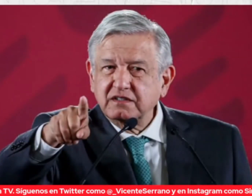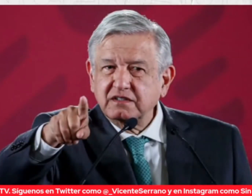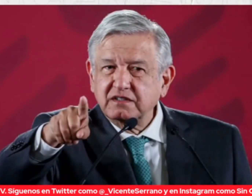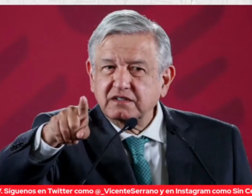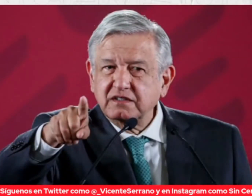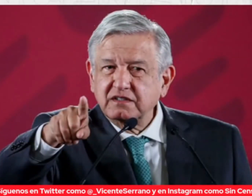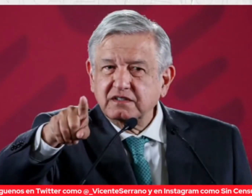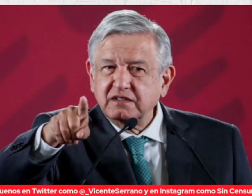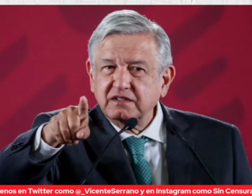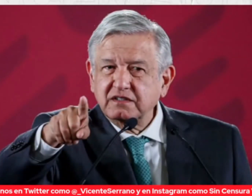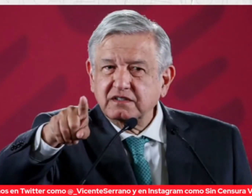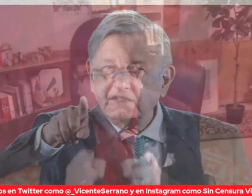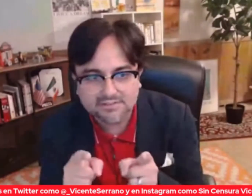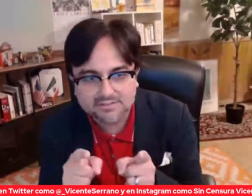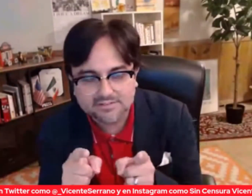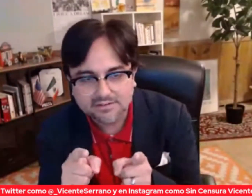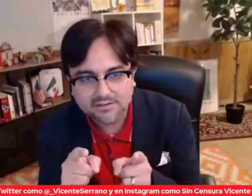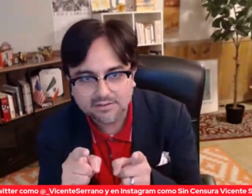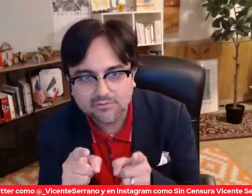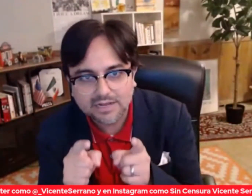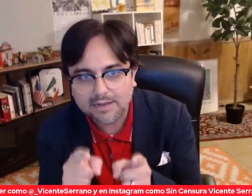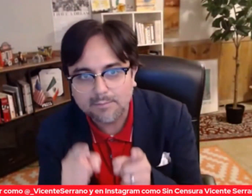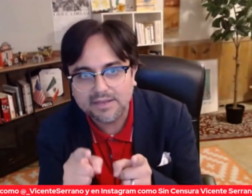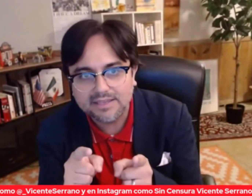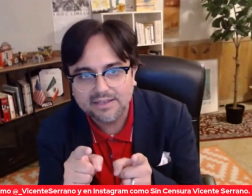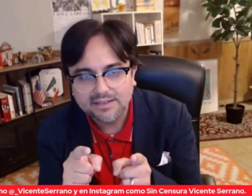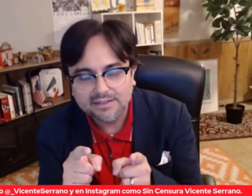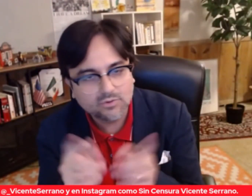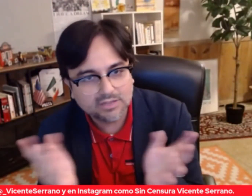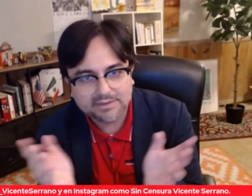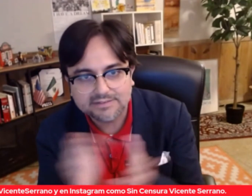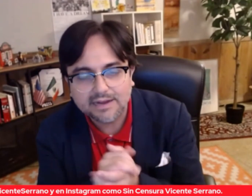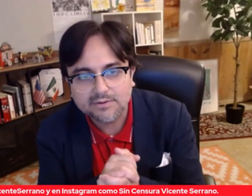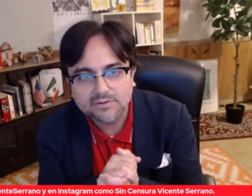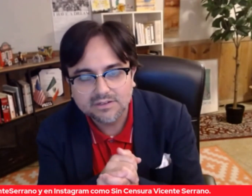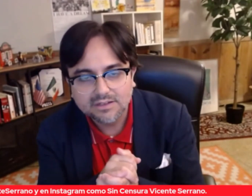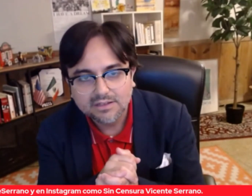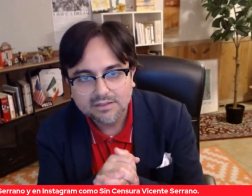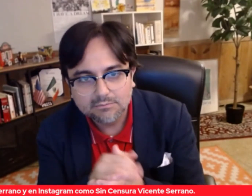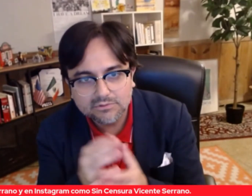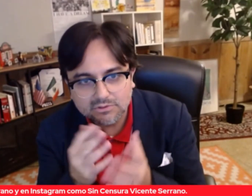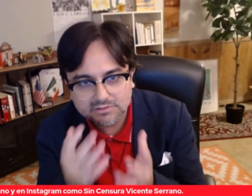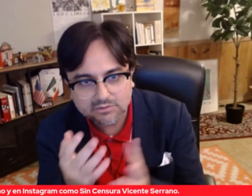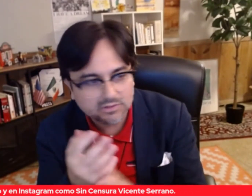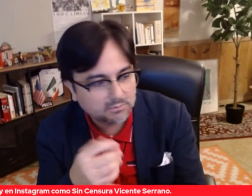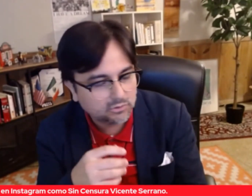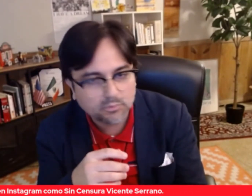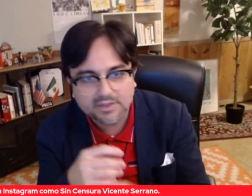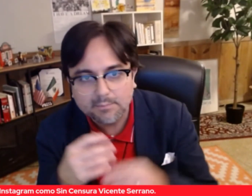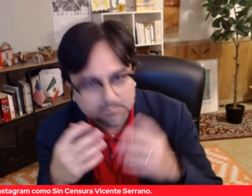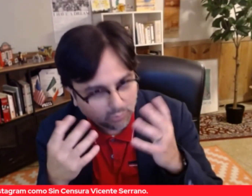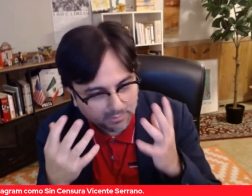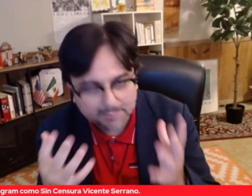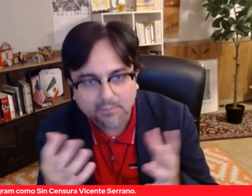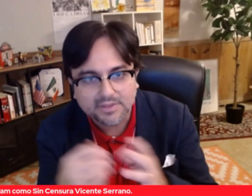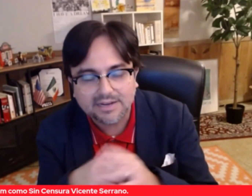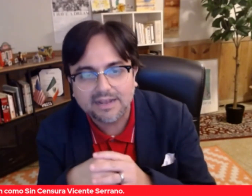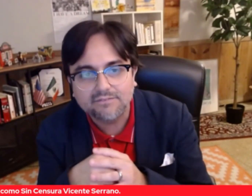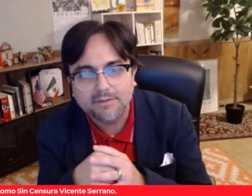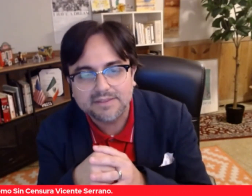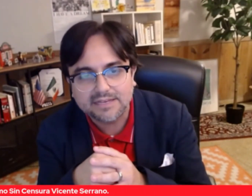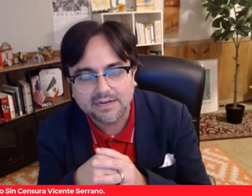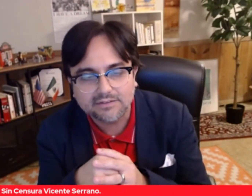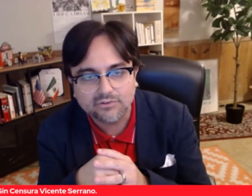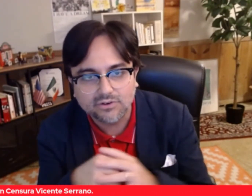qué? Yo creo que esto no puede ser una campaña de un adversario. No sé si don David nos pueda volver a poner